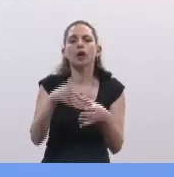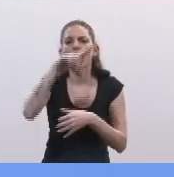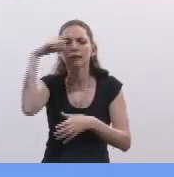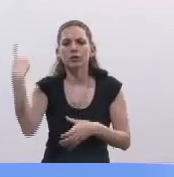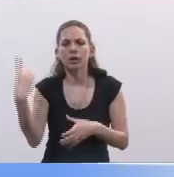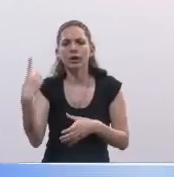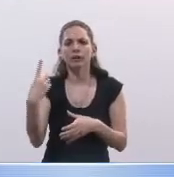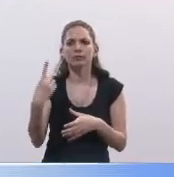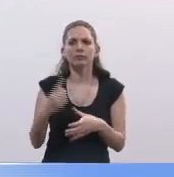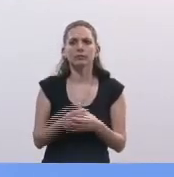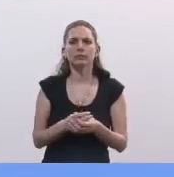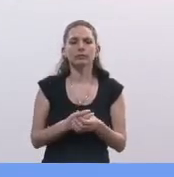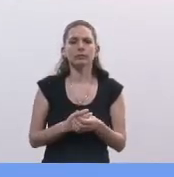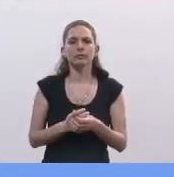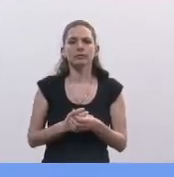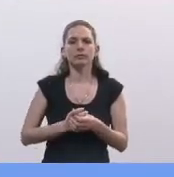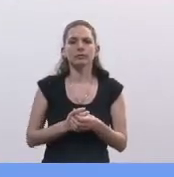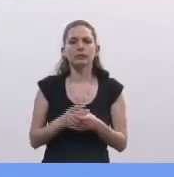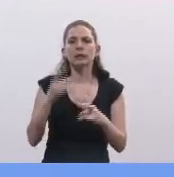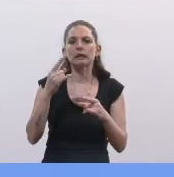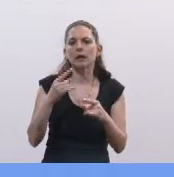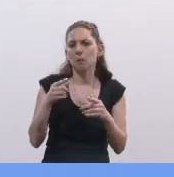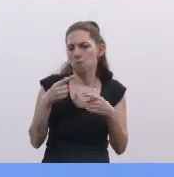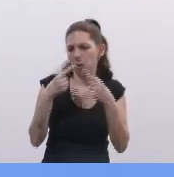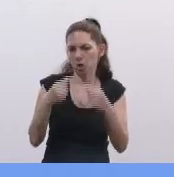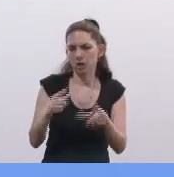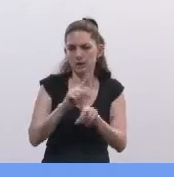Fiscal mediante un informe fundado.